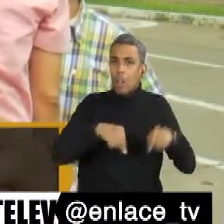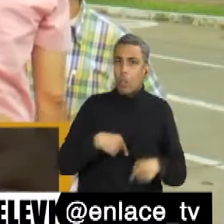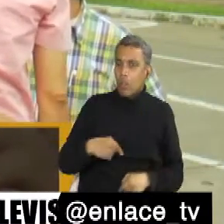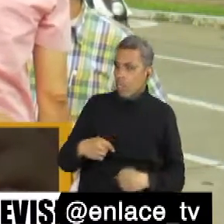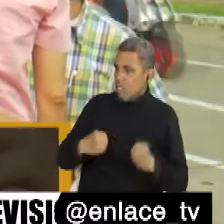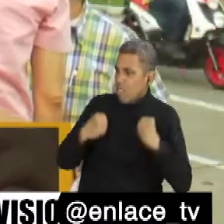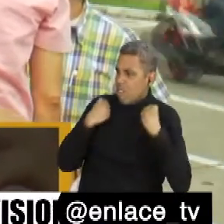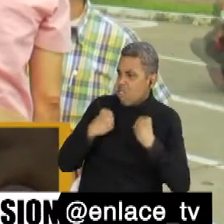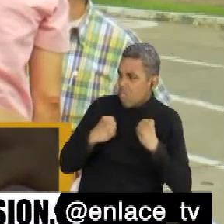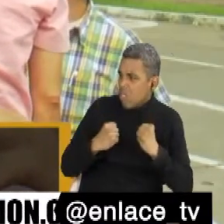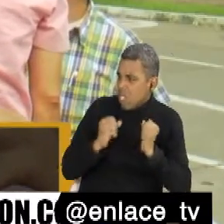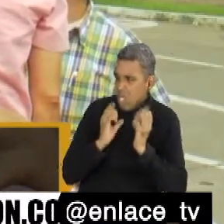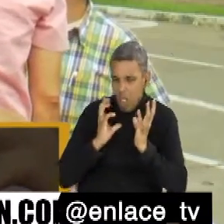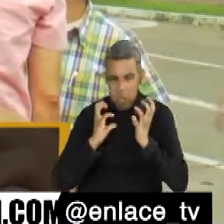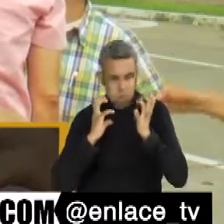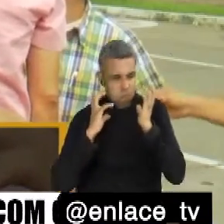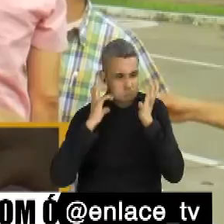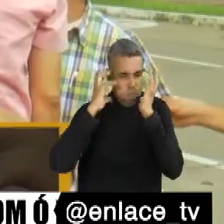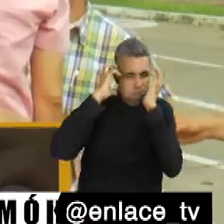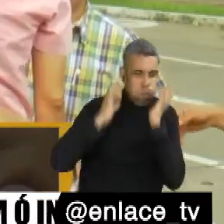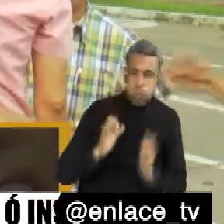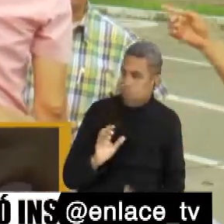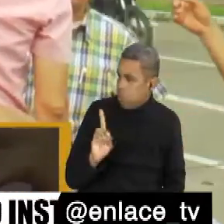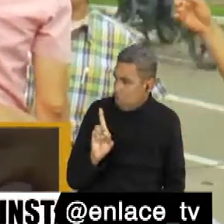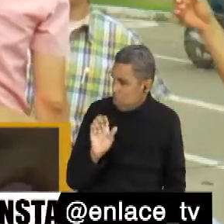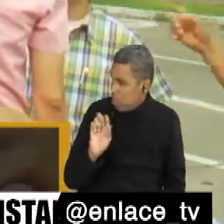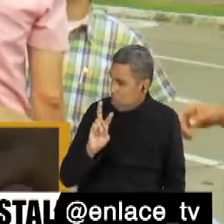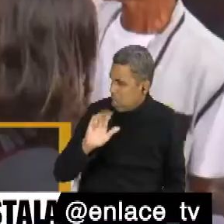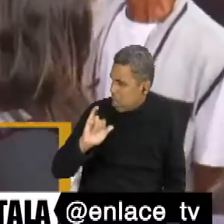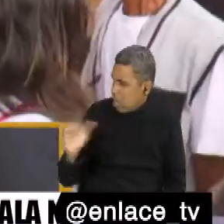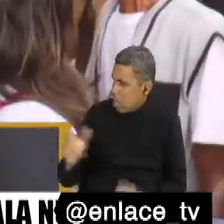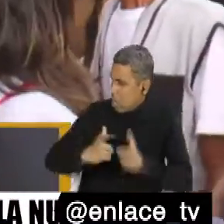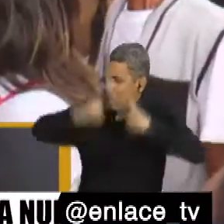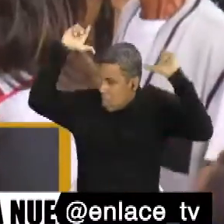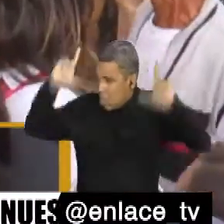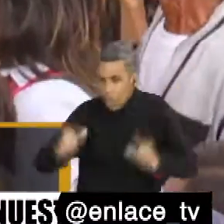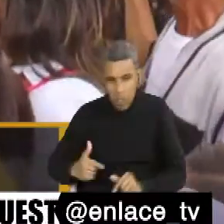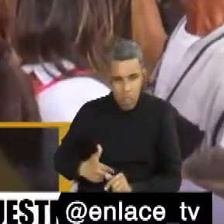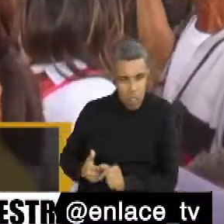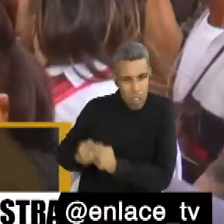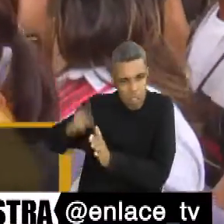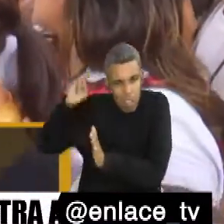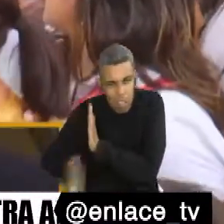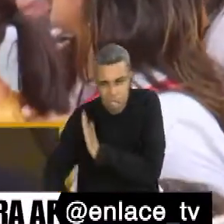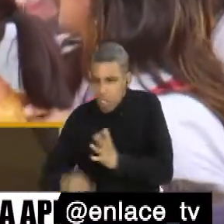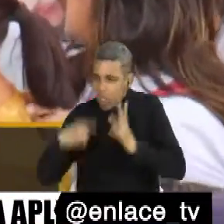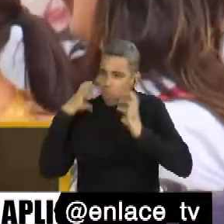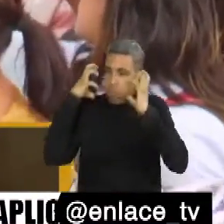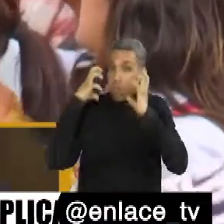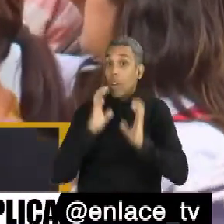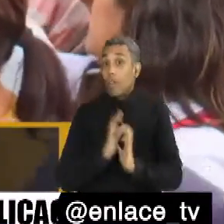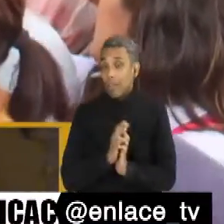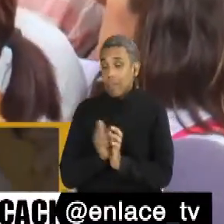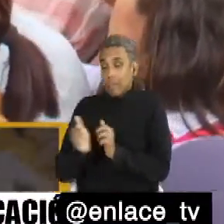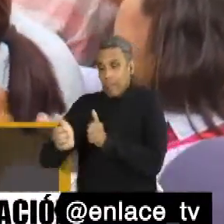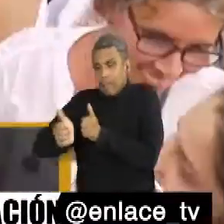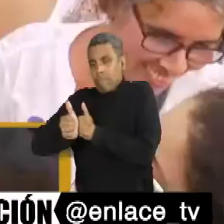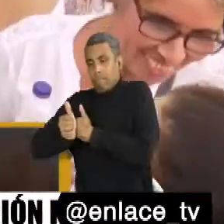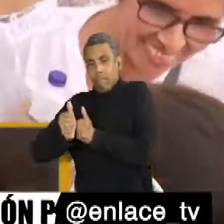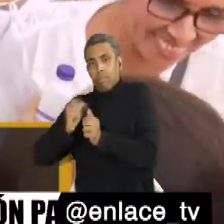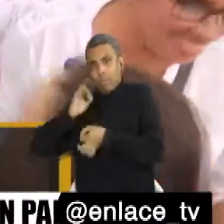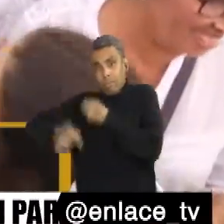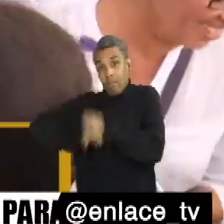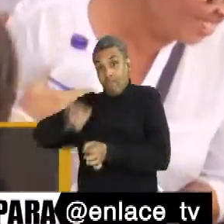gente que ha tenido intereses de que David sea condenado. Ravelo había sido condenado a 18 años y 3